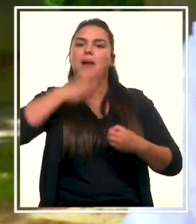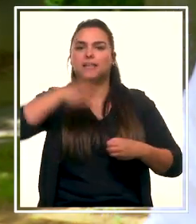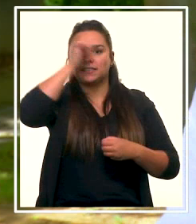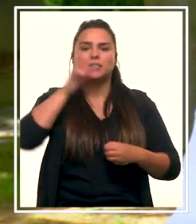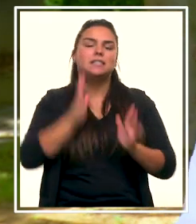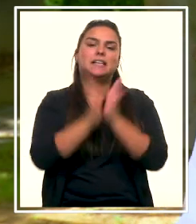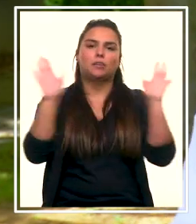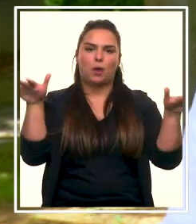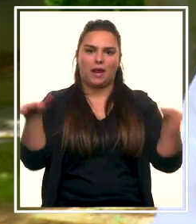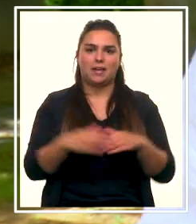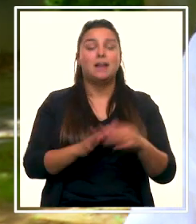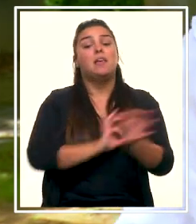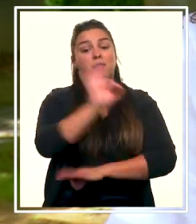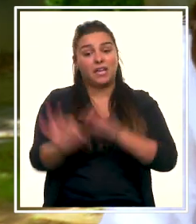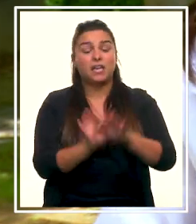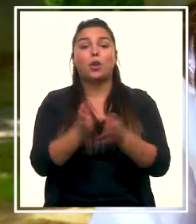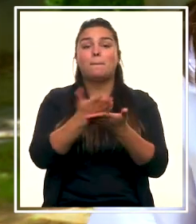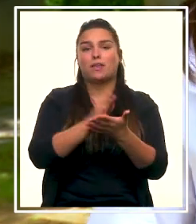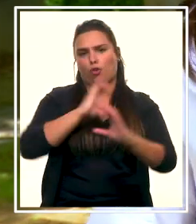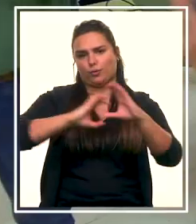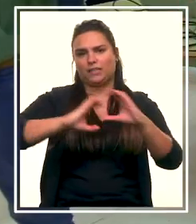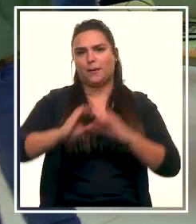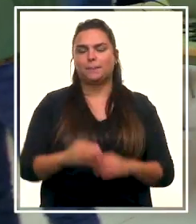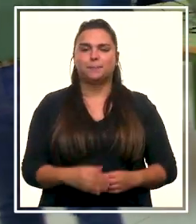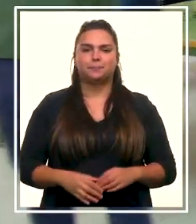Eulalia, del ciclo de mediación comunicativa.